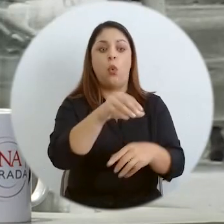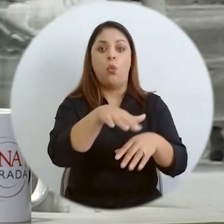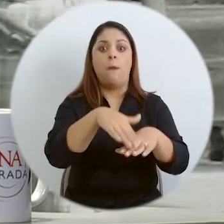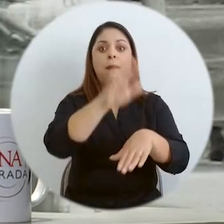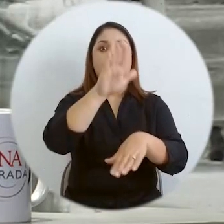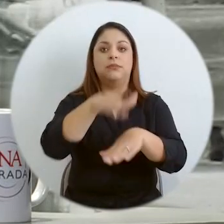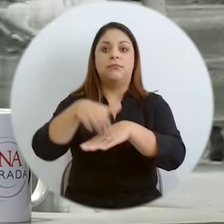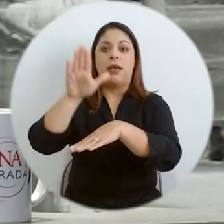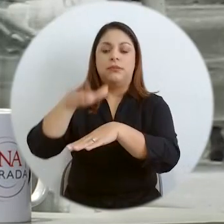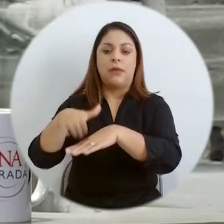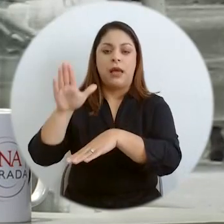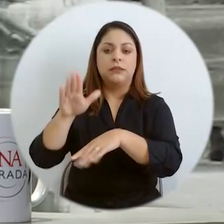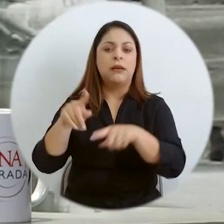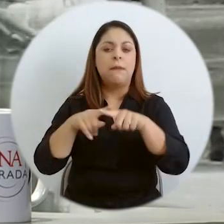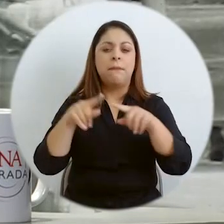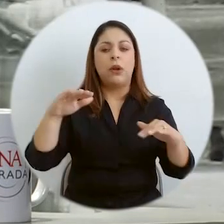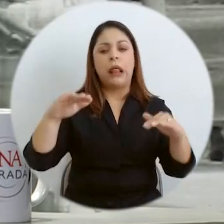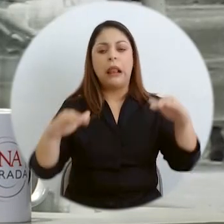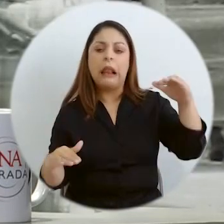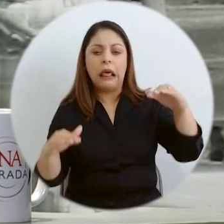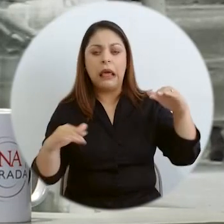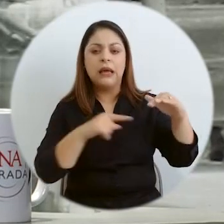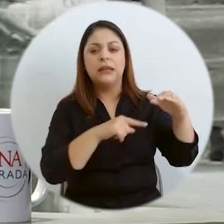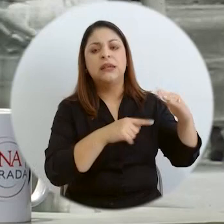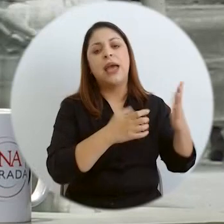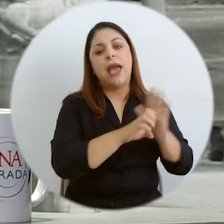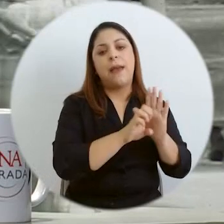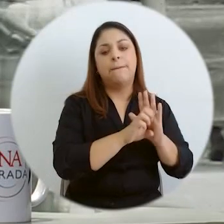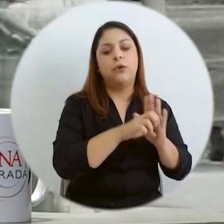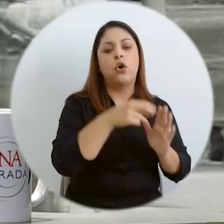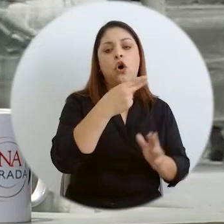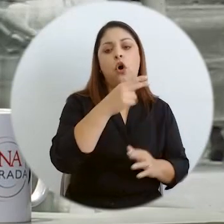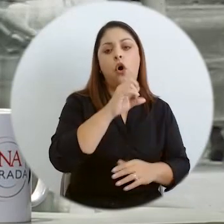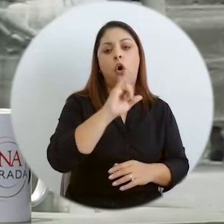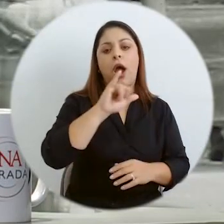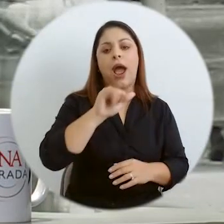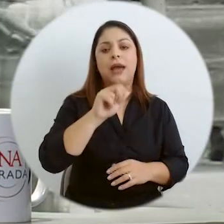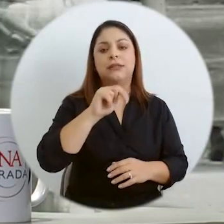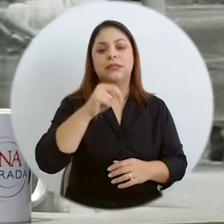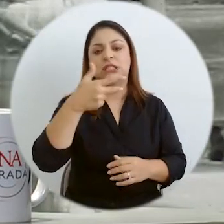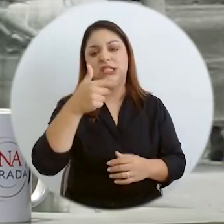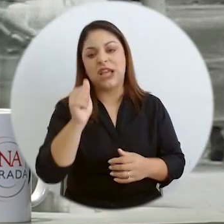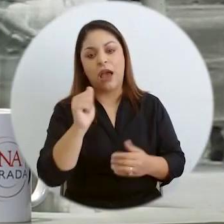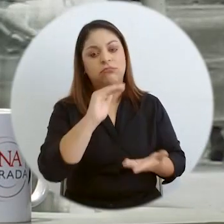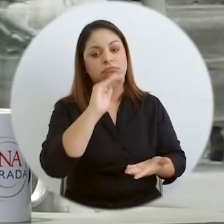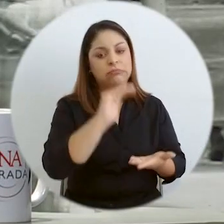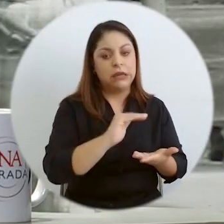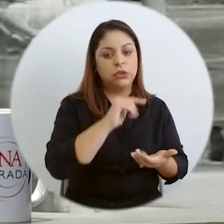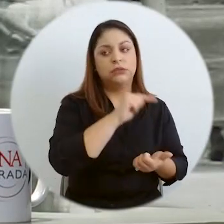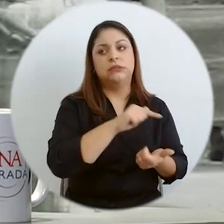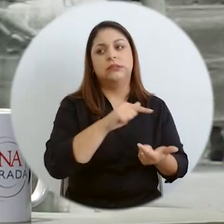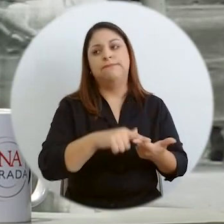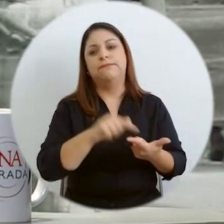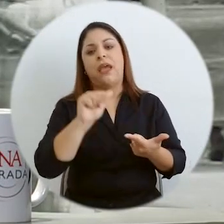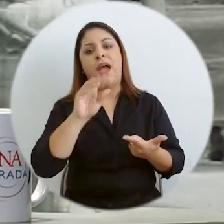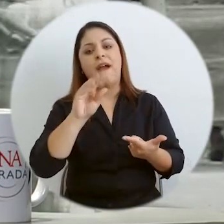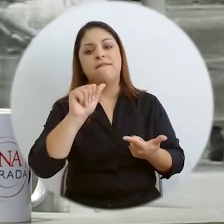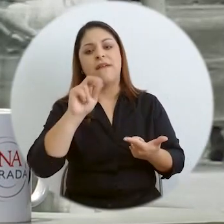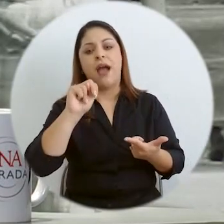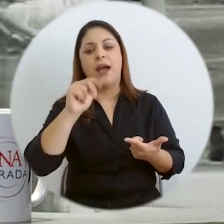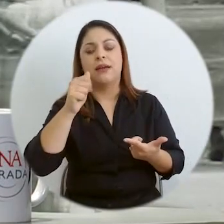registros, siempre tenemos una inequidad muy grande con Ojancha, con Avangares y con otros que están en un contexto similar, pero no